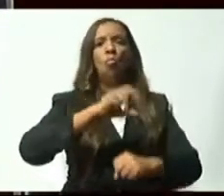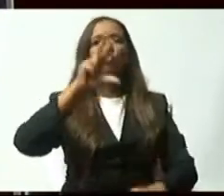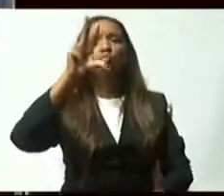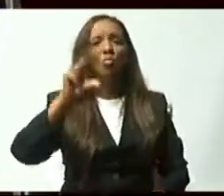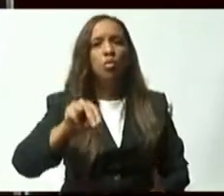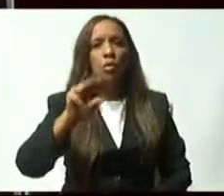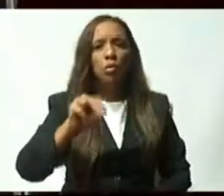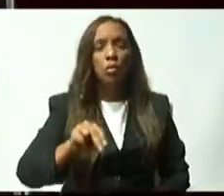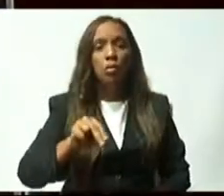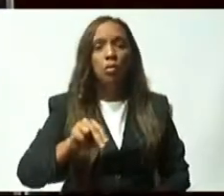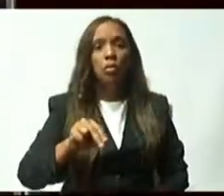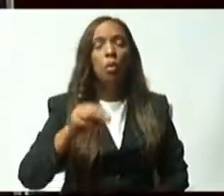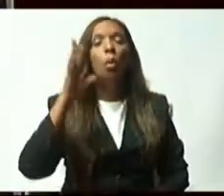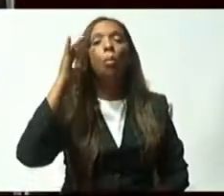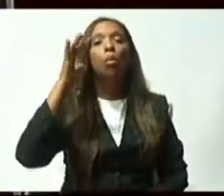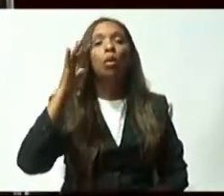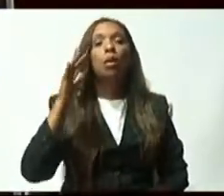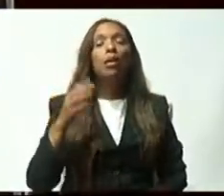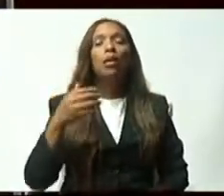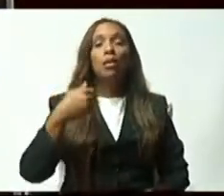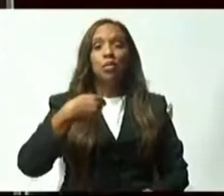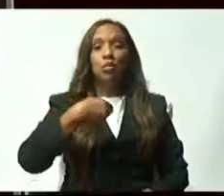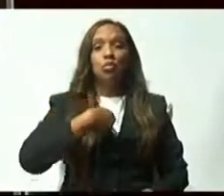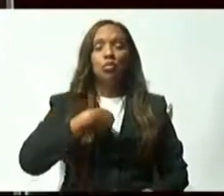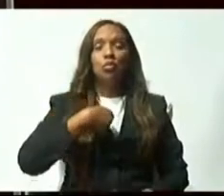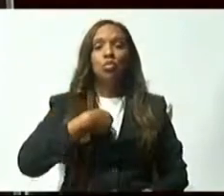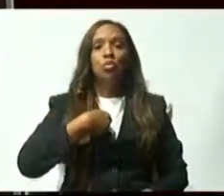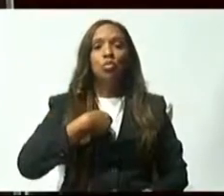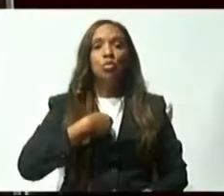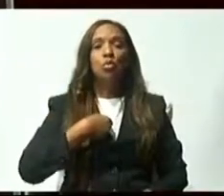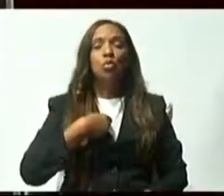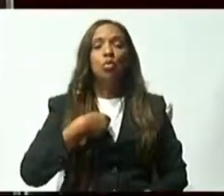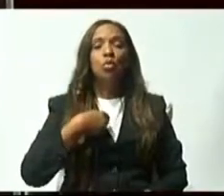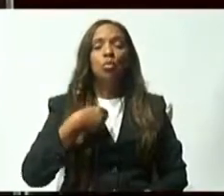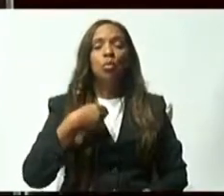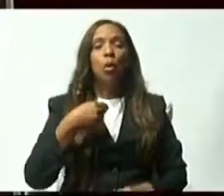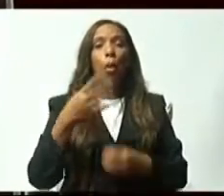duré 8 horas preso. A mí me esposaron,